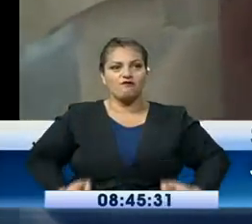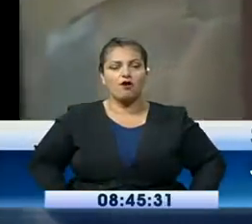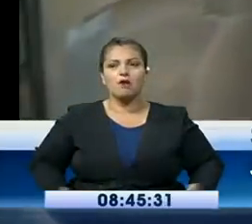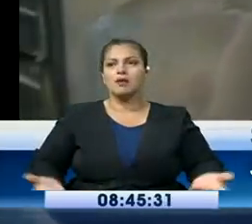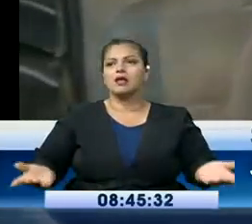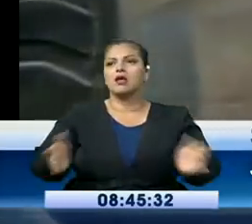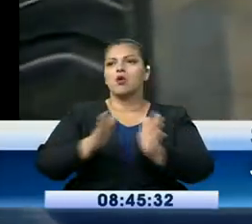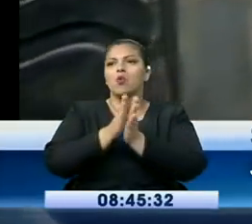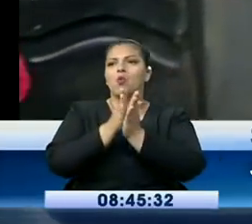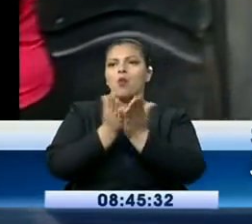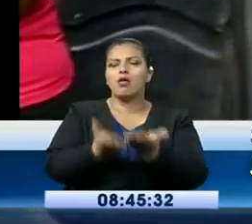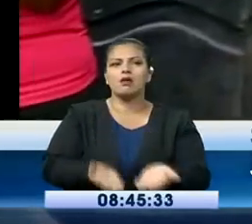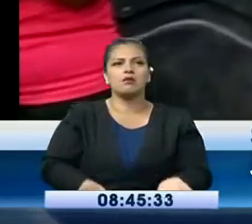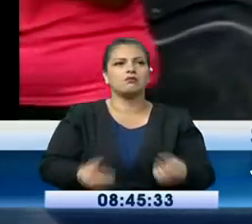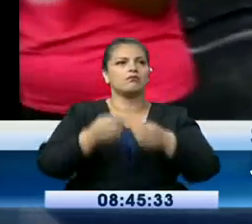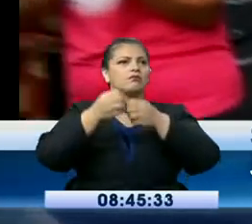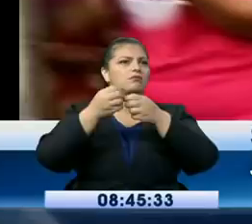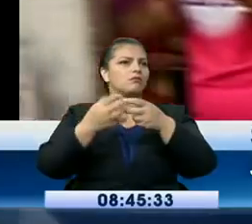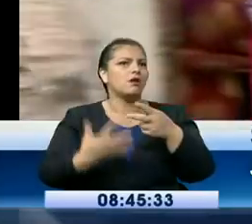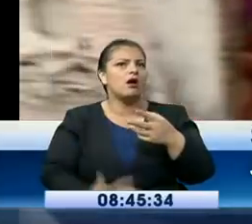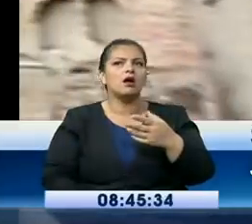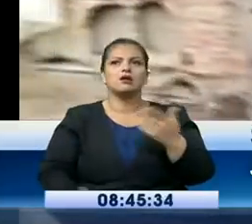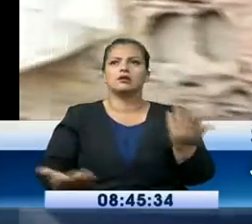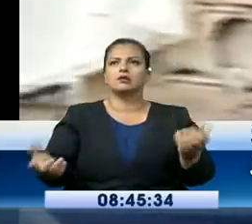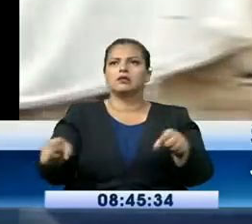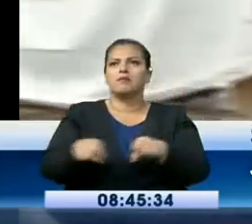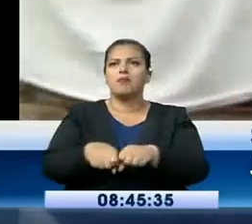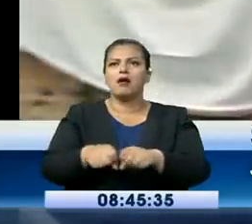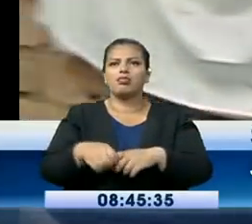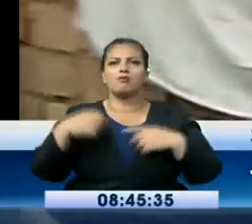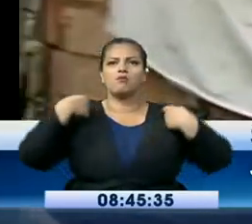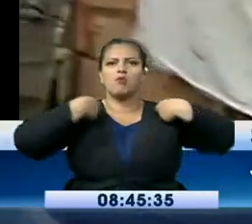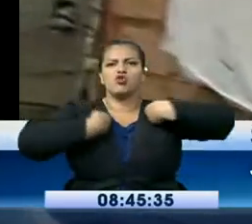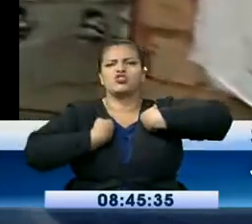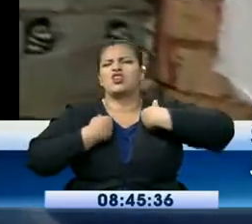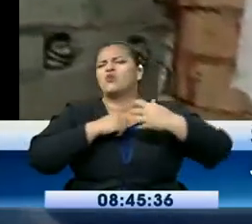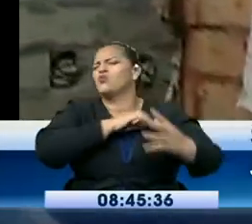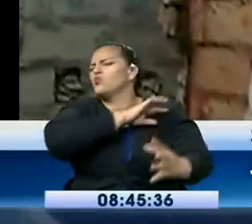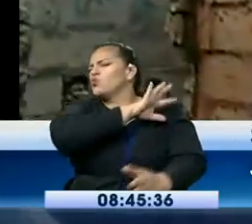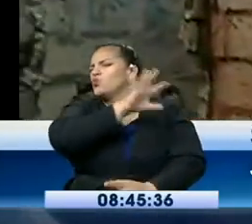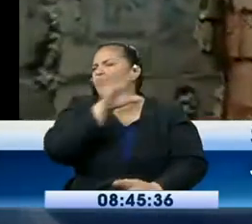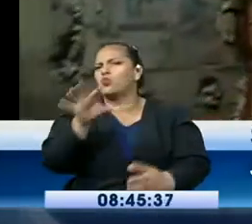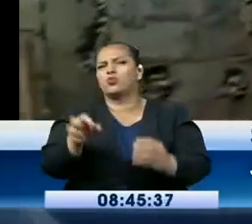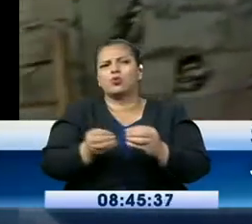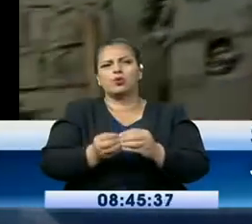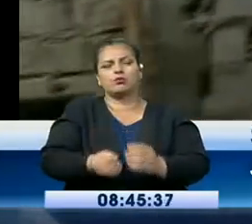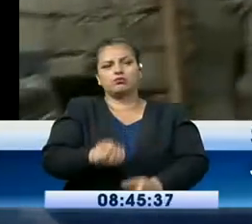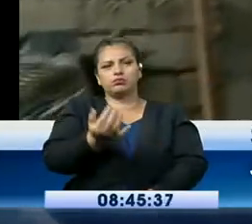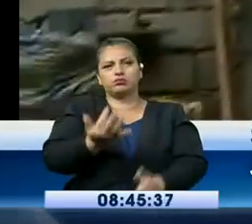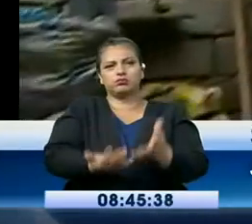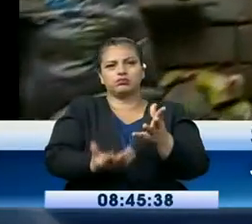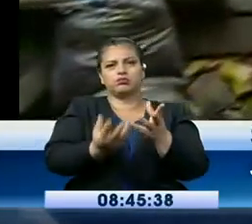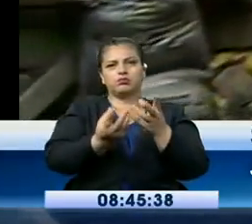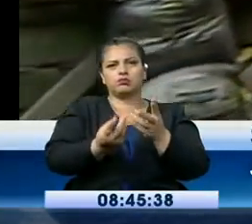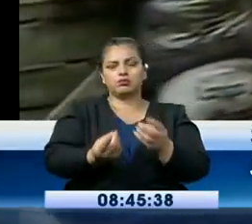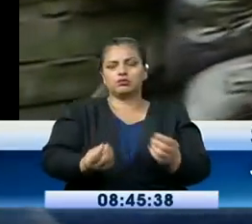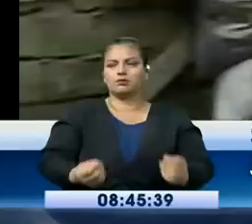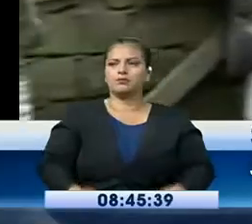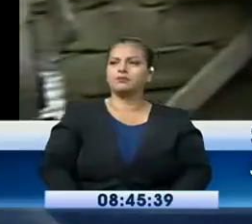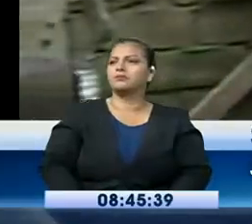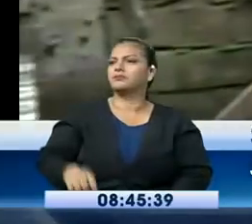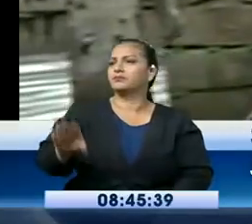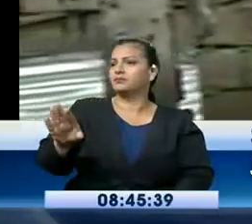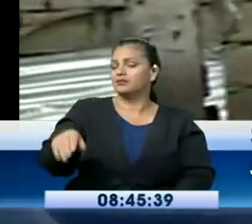este era un terreno que pertenece a la misma familia ustedes como parte de una familia muy unida por cierto habían dividido